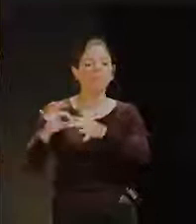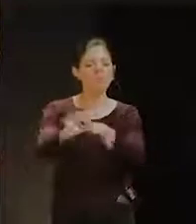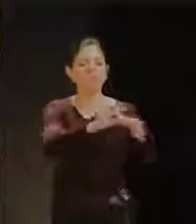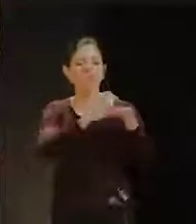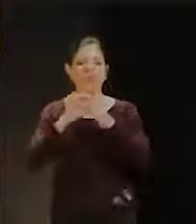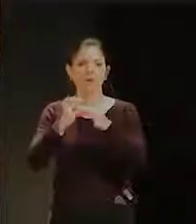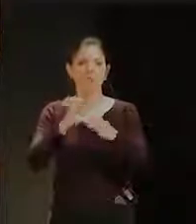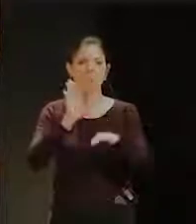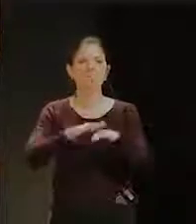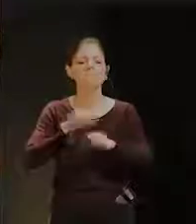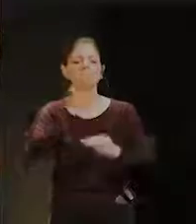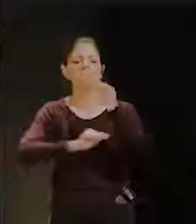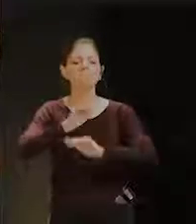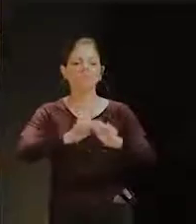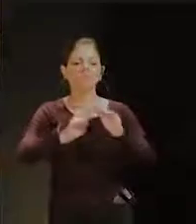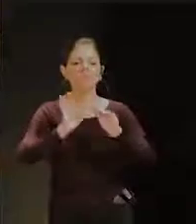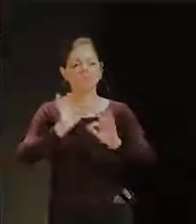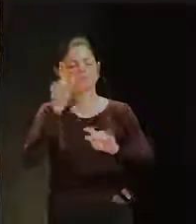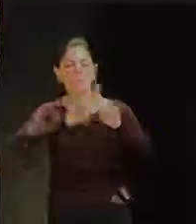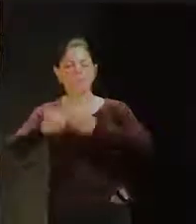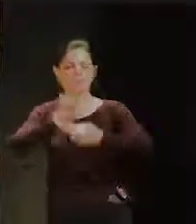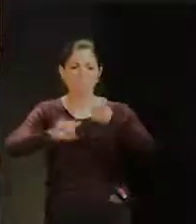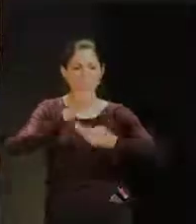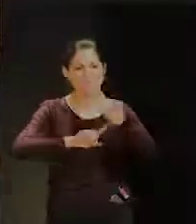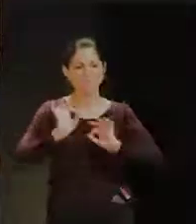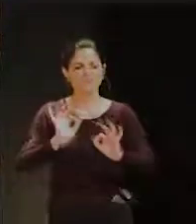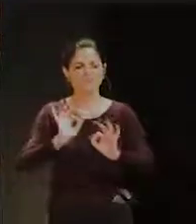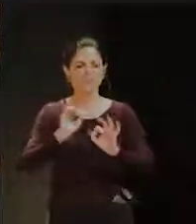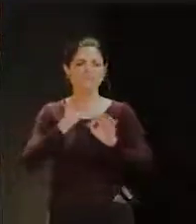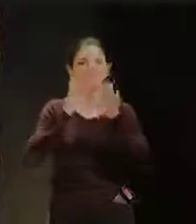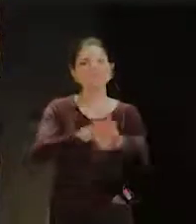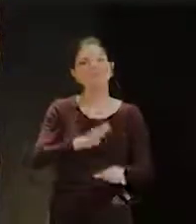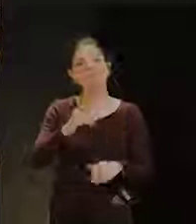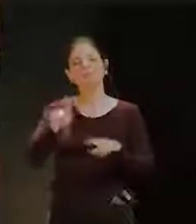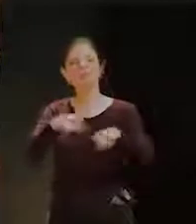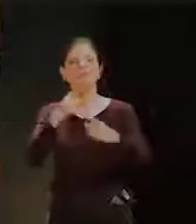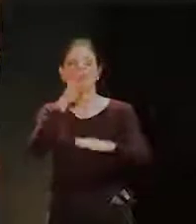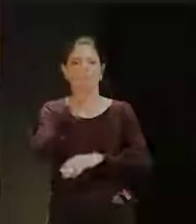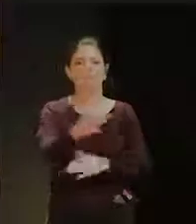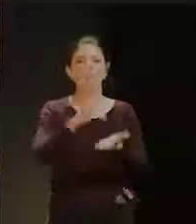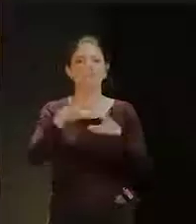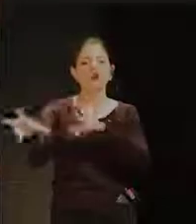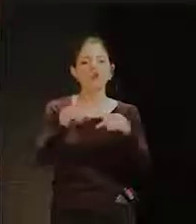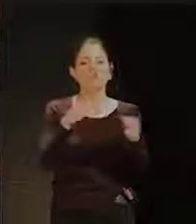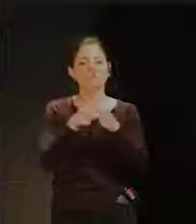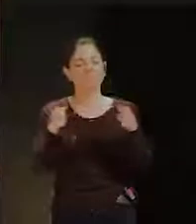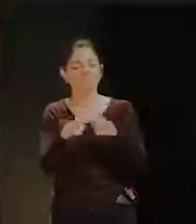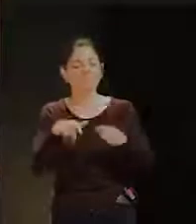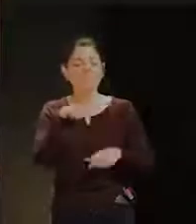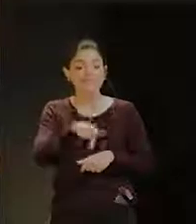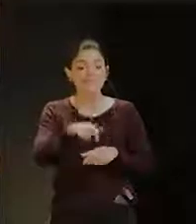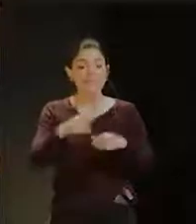coalición para resolver los problemas que se enfrentan los fans de la música en directo cuando compran billetes.